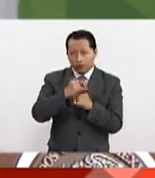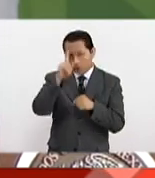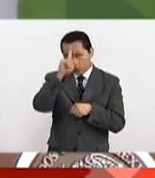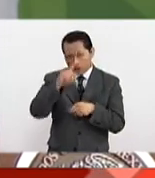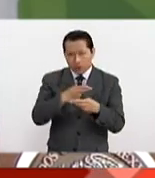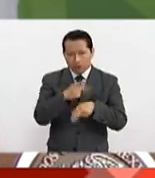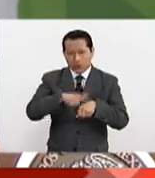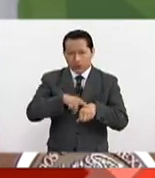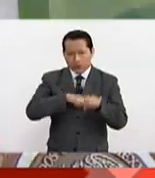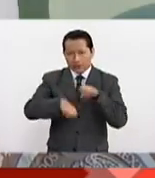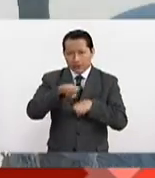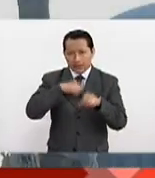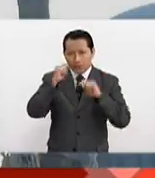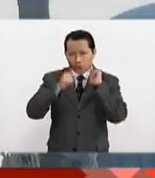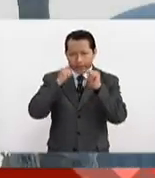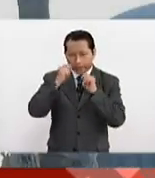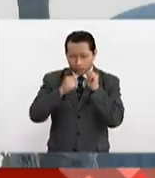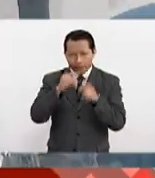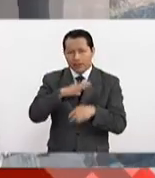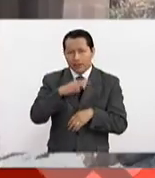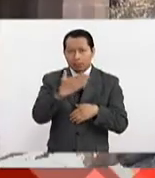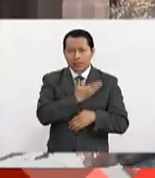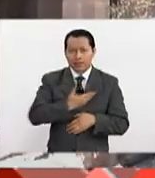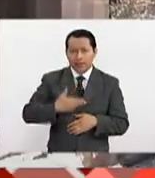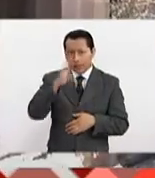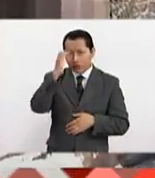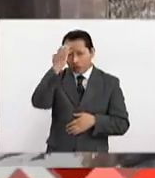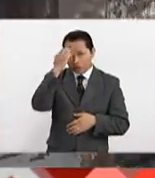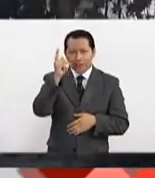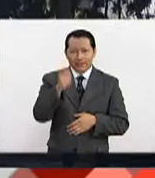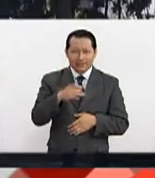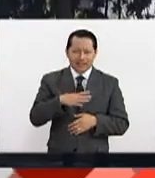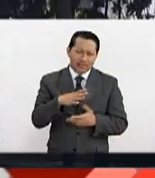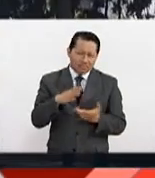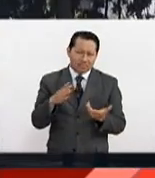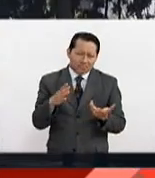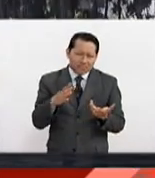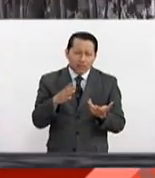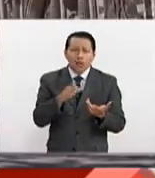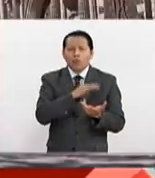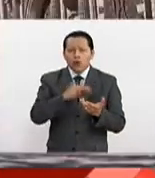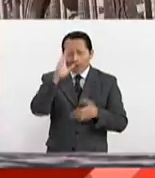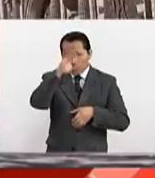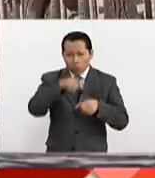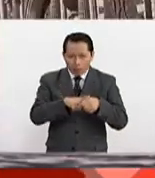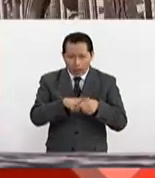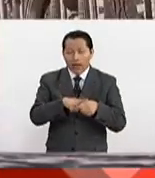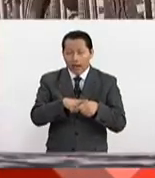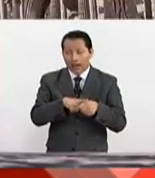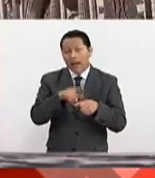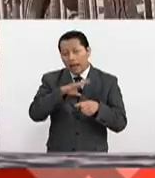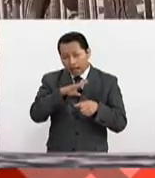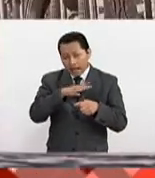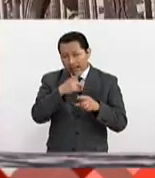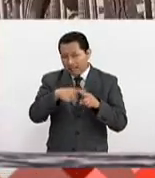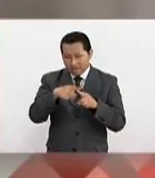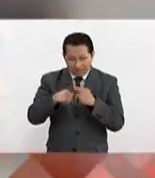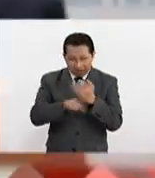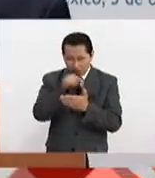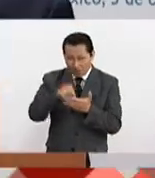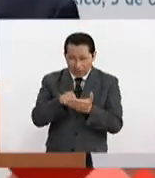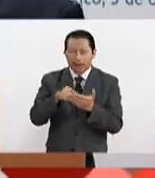Consejo Nacional Empresarial Turístico, el presidente reconoció que una mínima parte de la ruta cultural quedó dañada por los